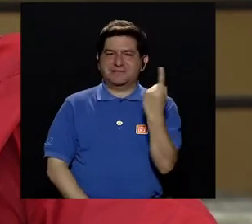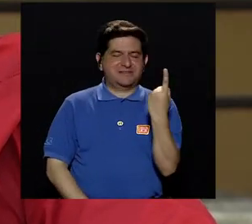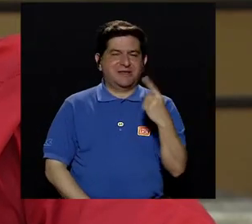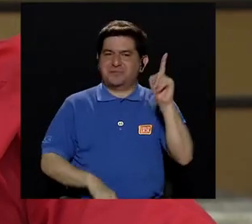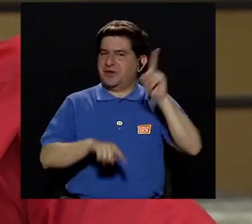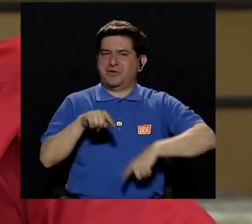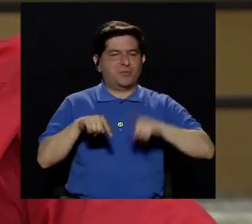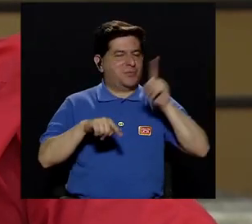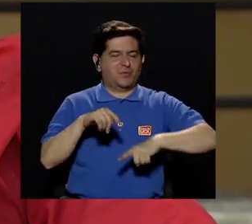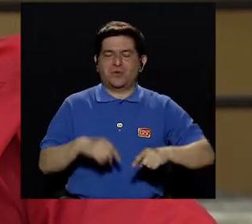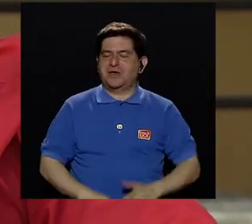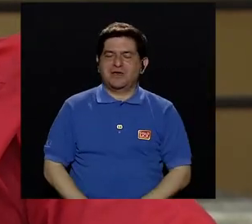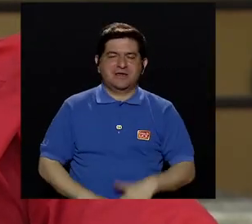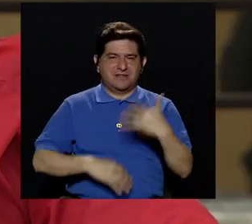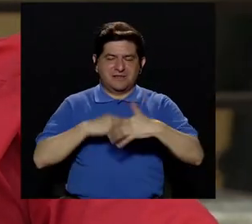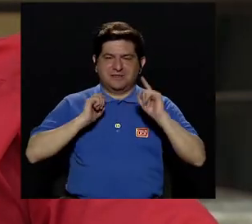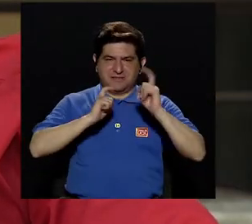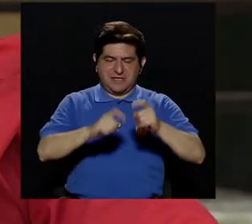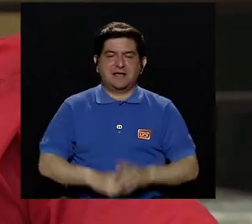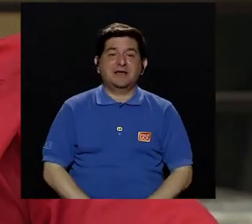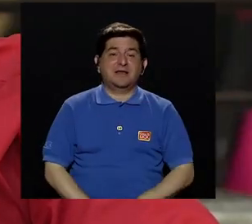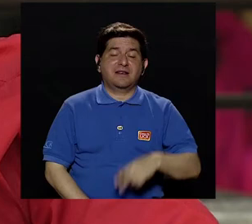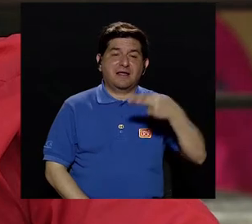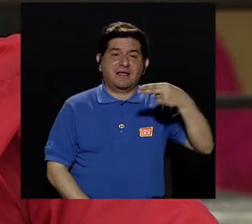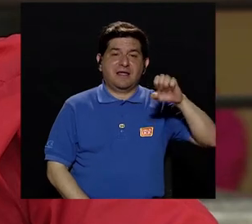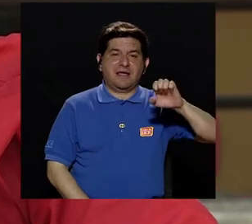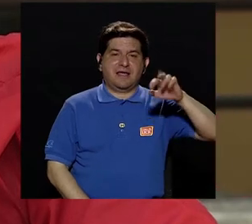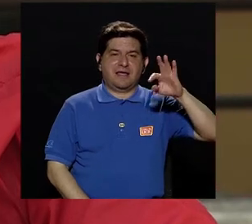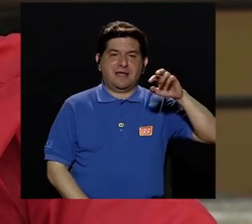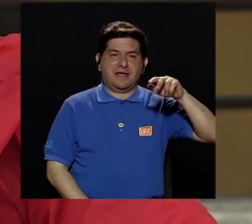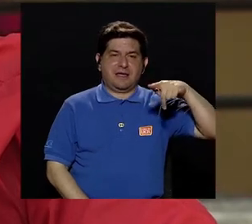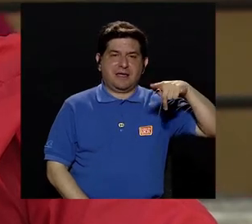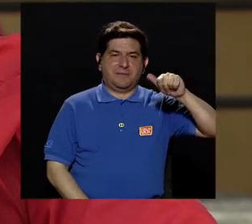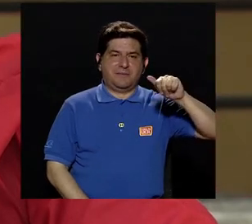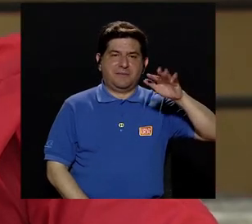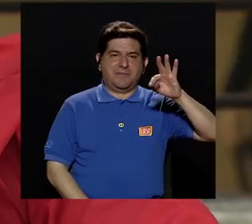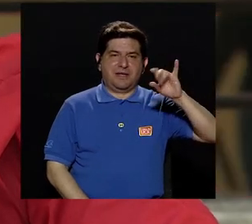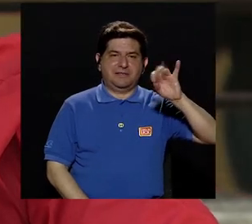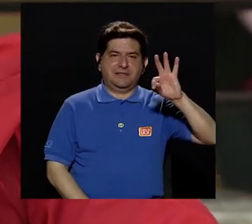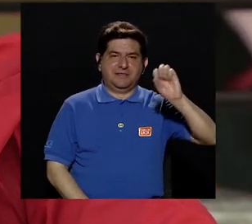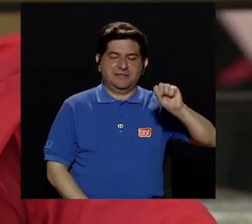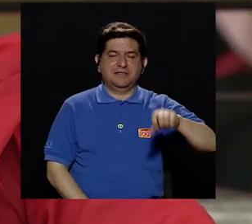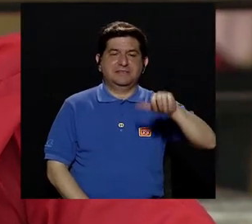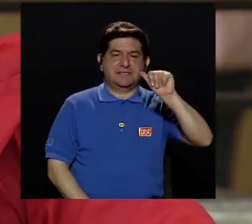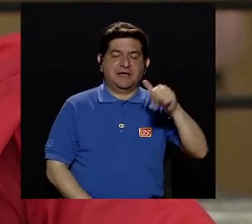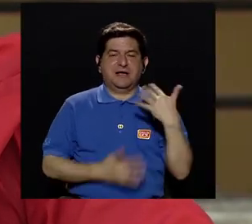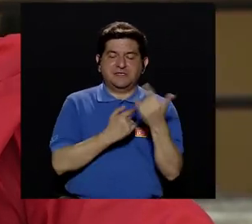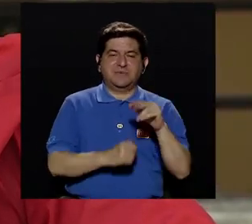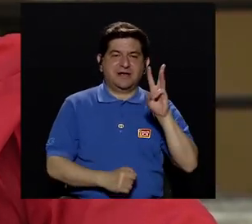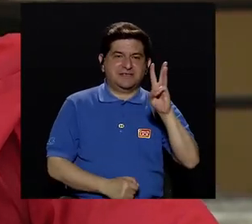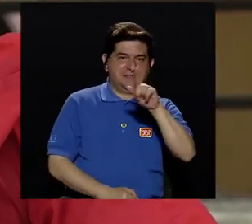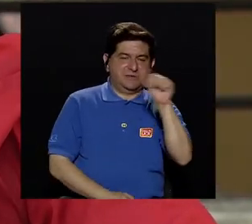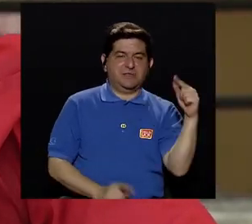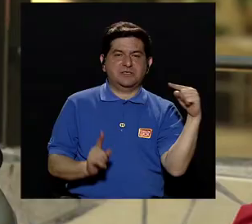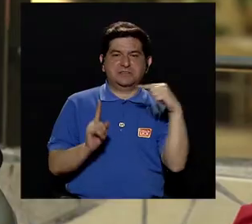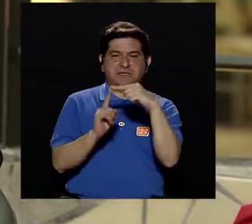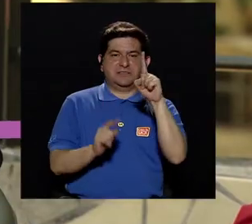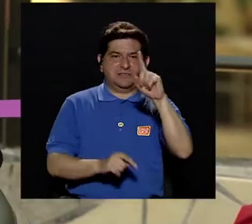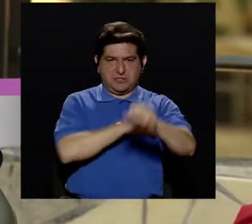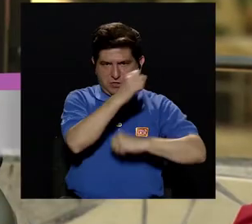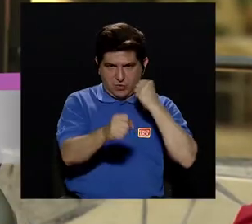puede donar más. La hepatitis A debe esperar por lo menos de 6 meses a 1 año después de la infección para poder donar. Doctor,